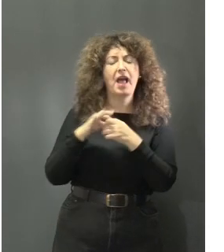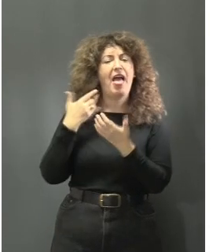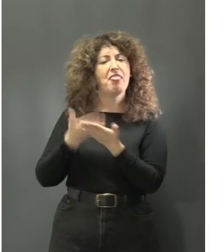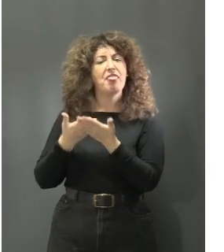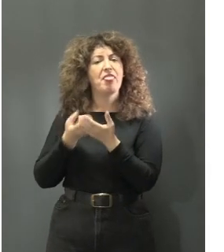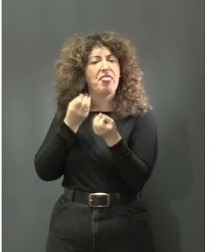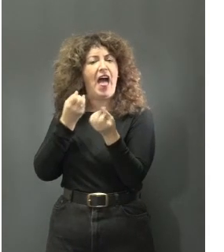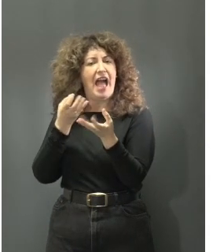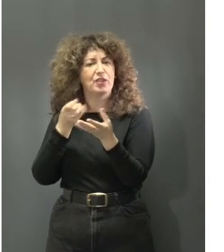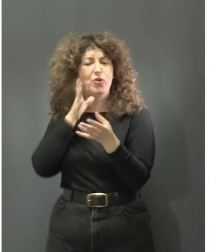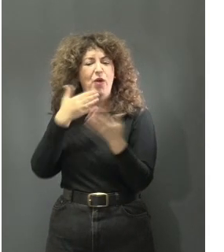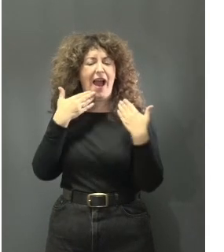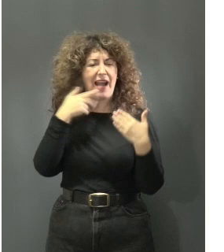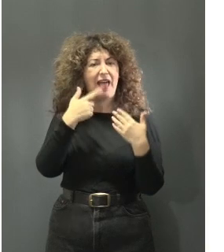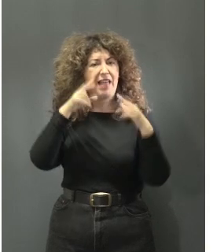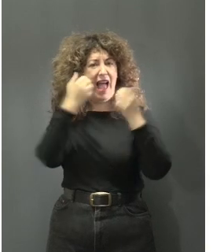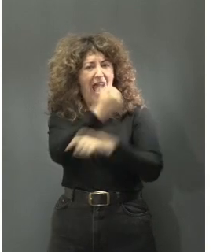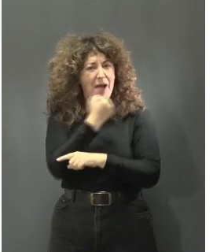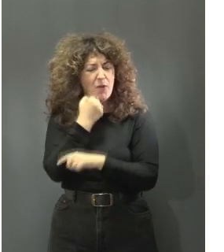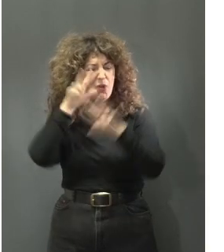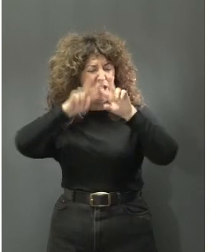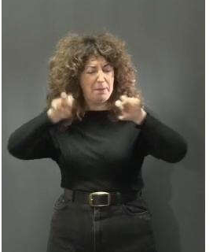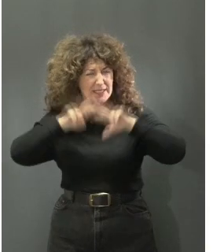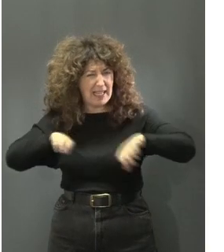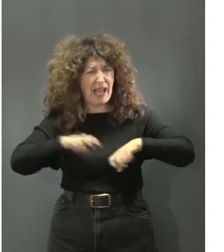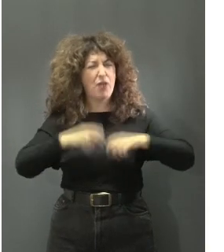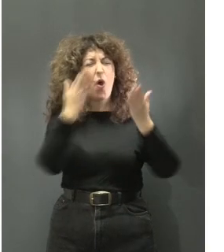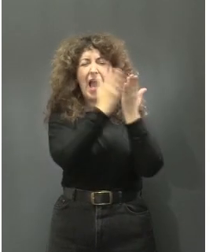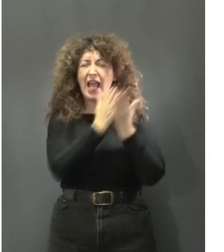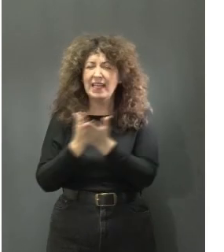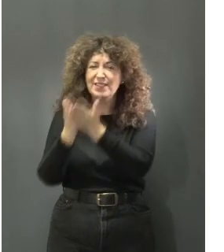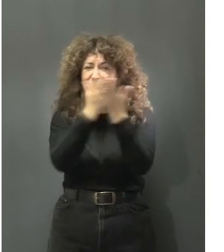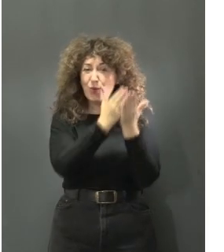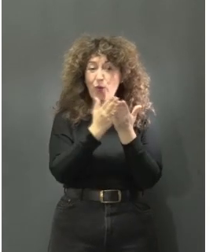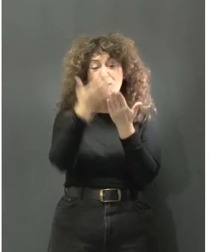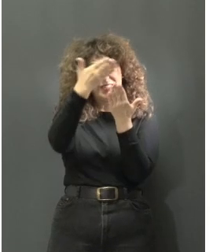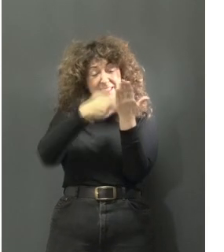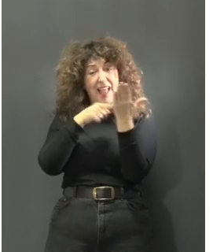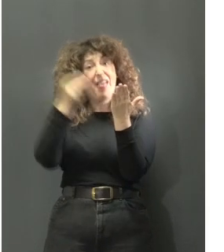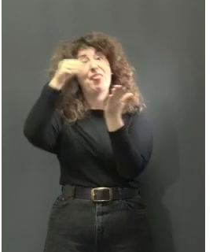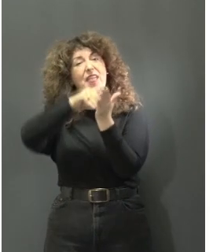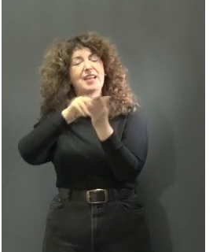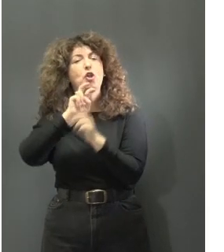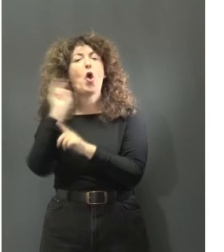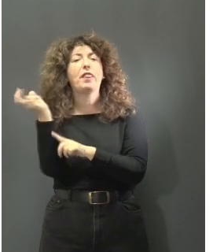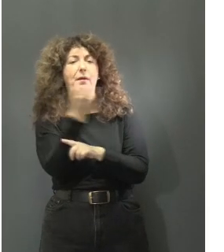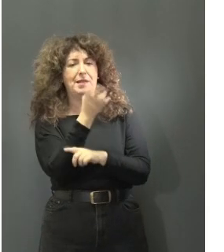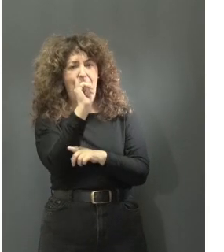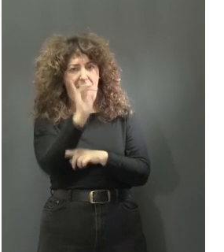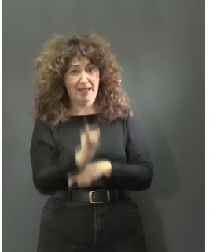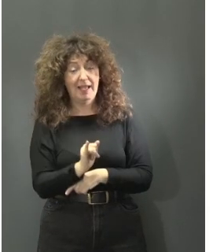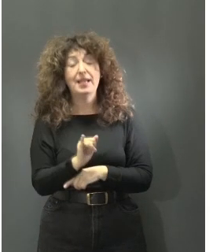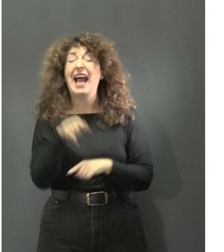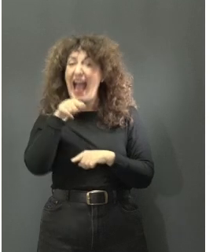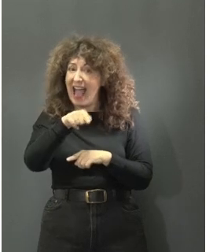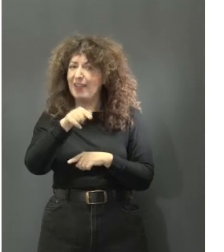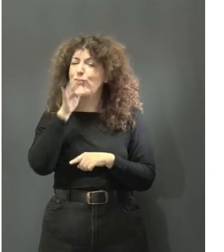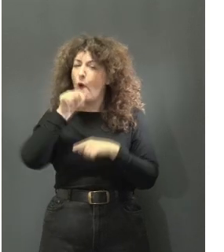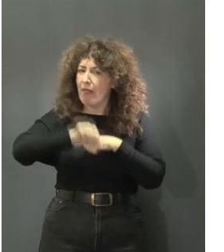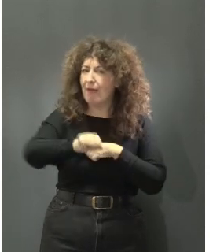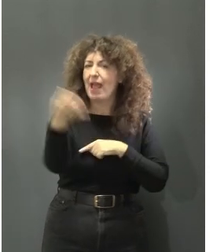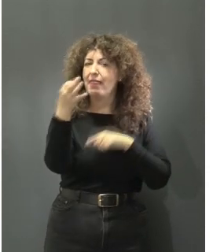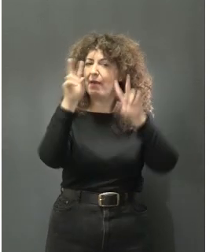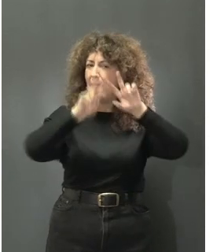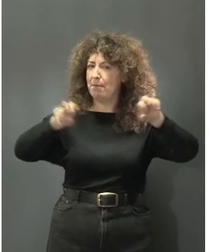investigaciones, con estudios, que esos estudios reflejen esa diversidad, y creo que queda mucho campo por ahí para investigar